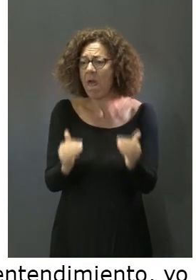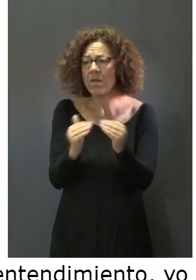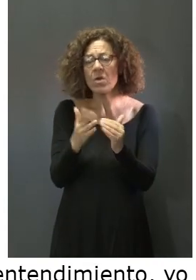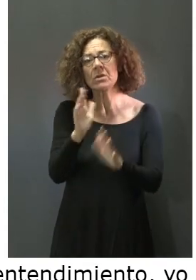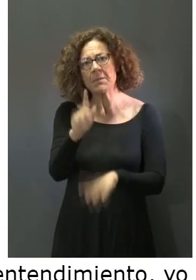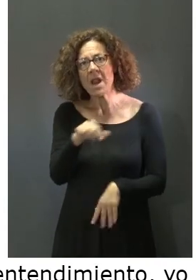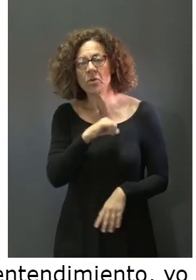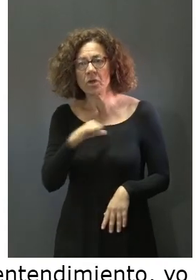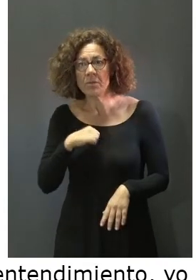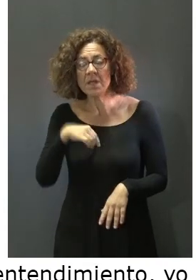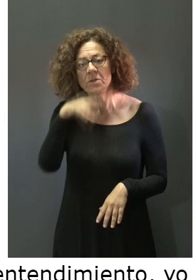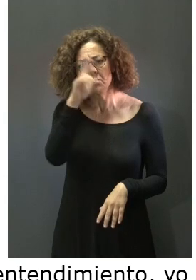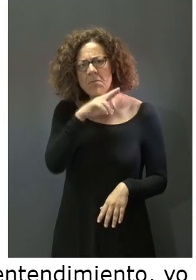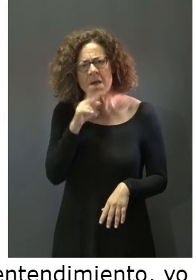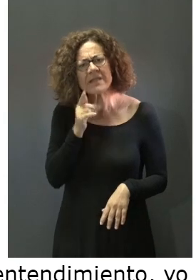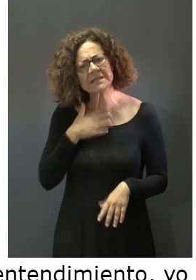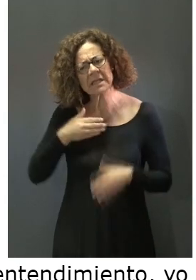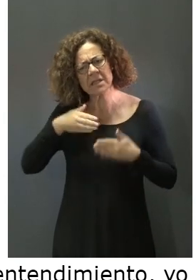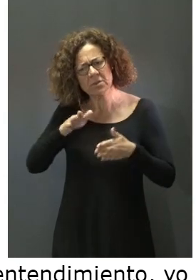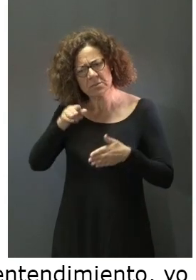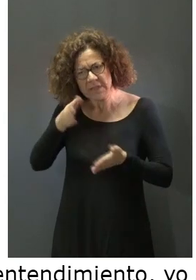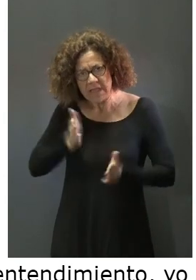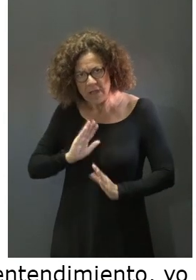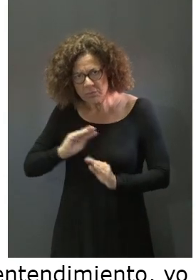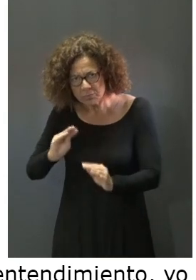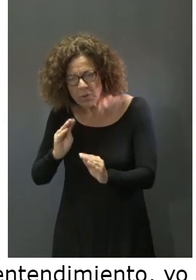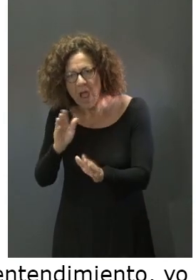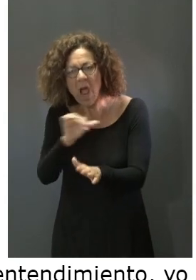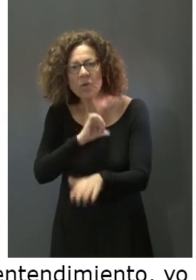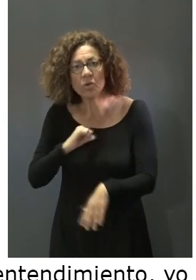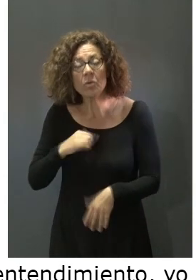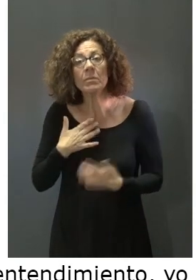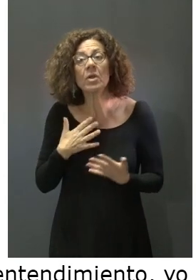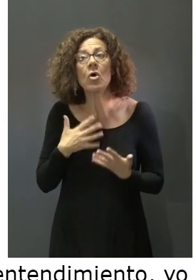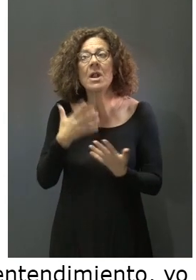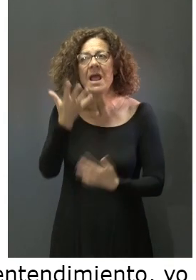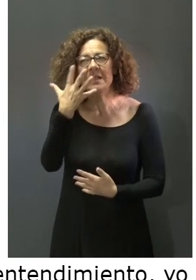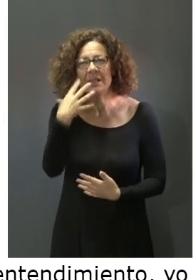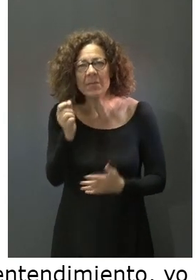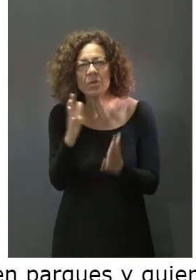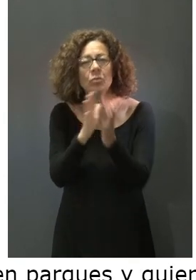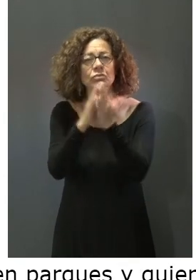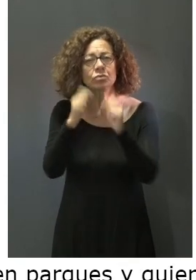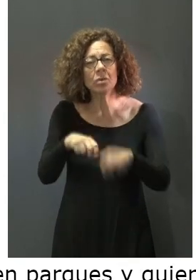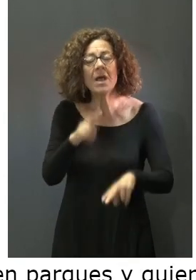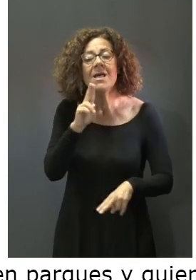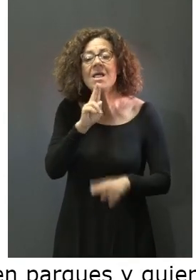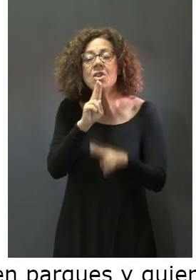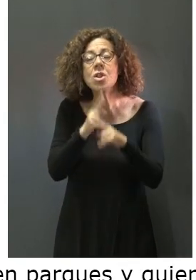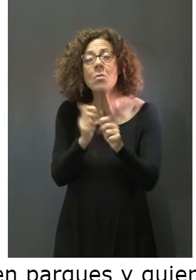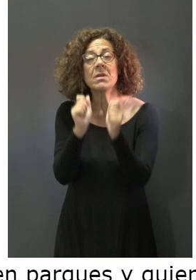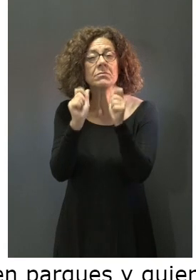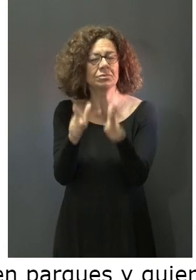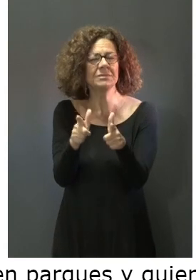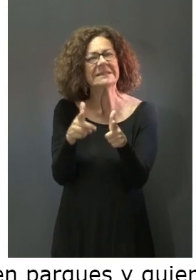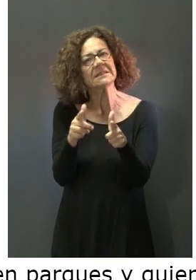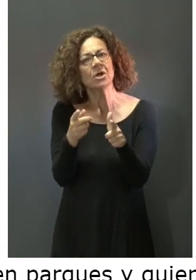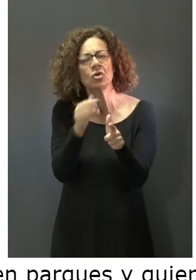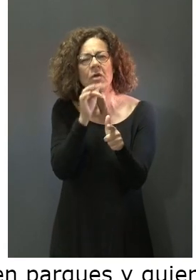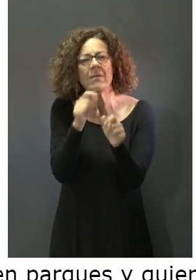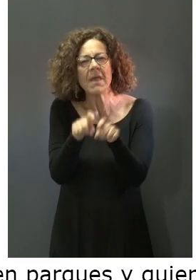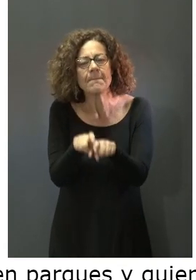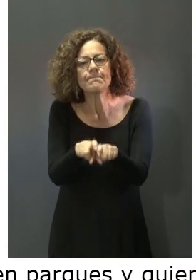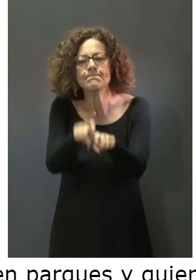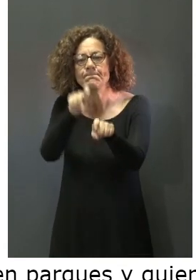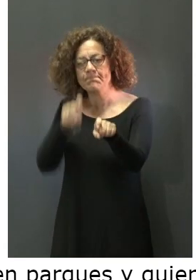padres quieren que sean autónomos, pero claro, el entendimiento, la comprensión, el ponerle nombre a esas cosas va un poquito por detrás. Y detrás de eso